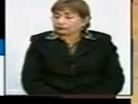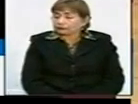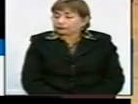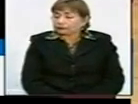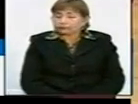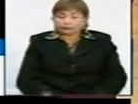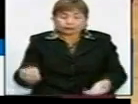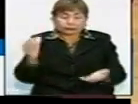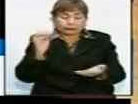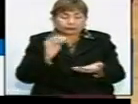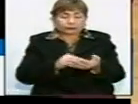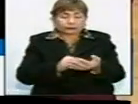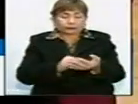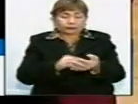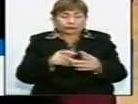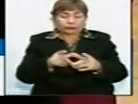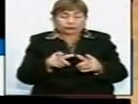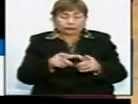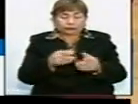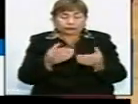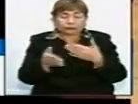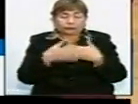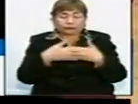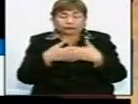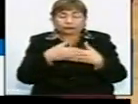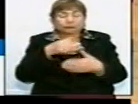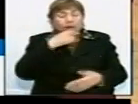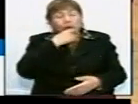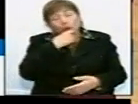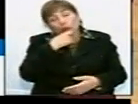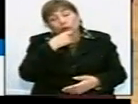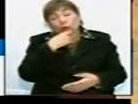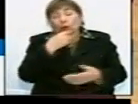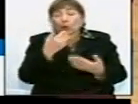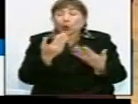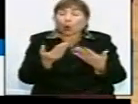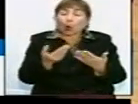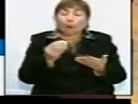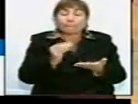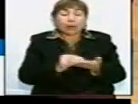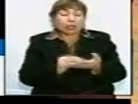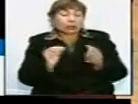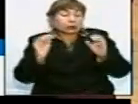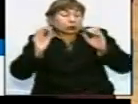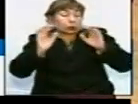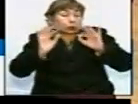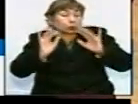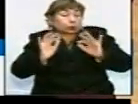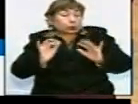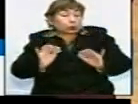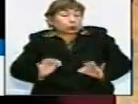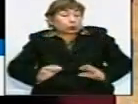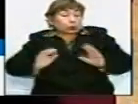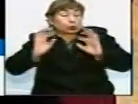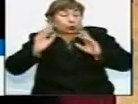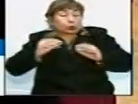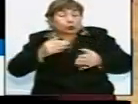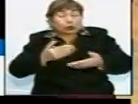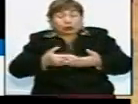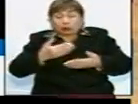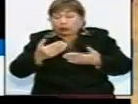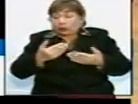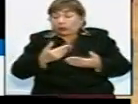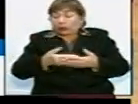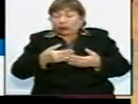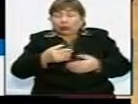incremento de zonas posiblemente más secas o más lluviosas no así que esa información que ya se viene generando desde